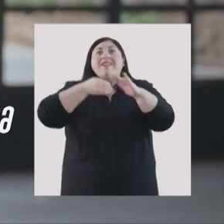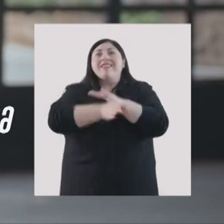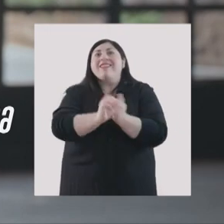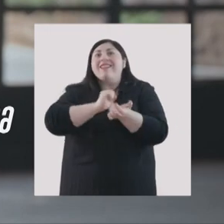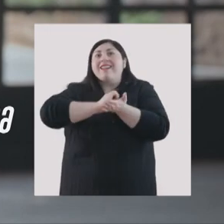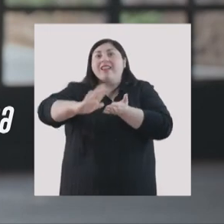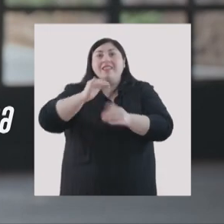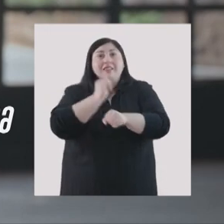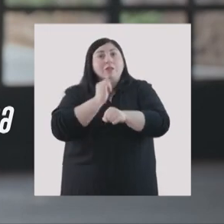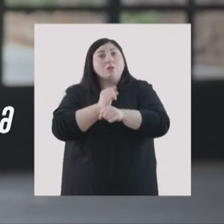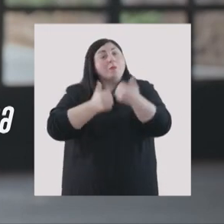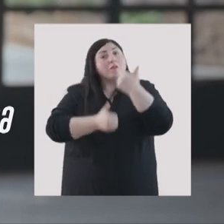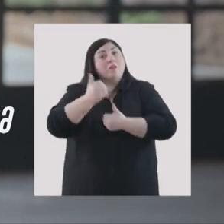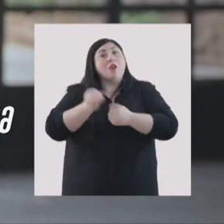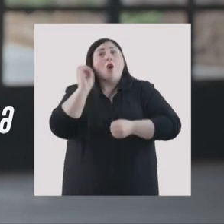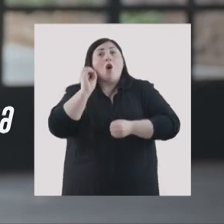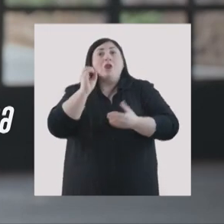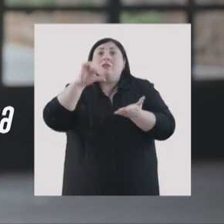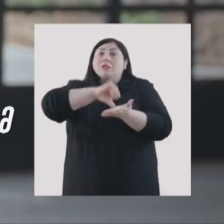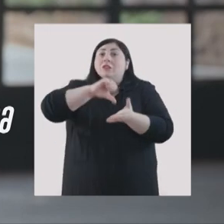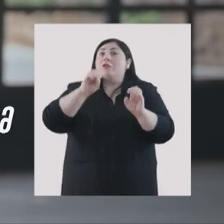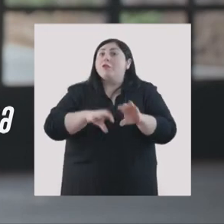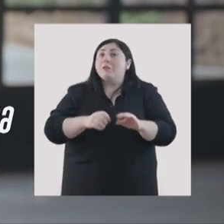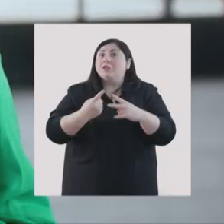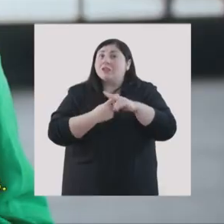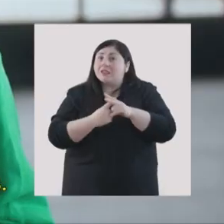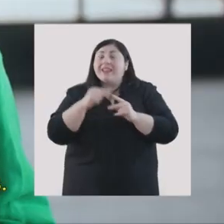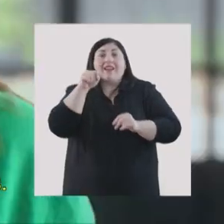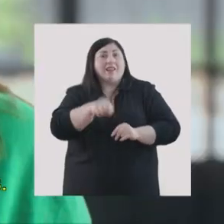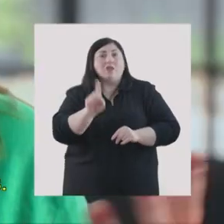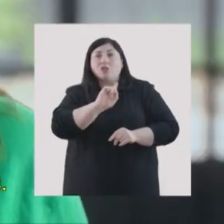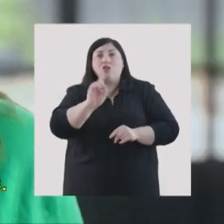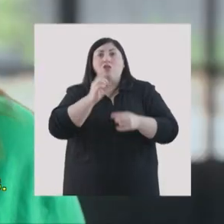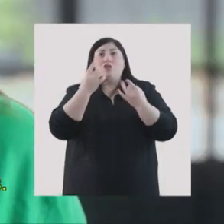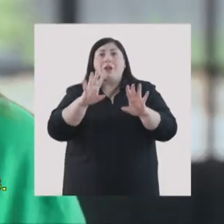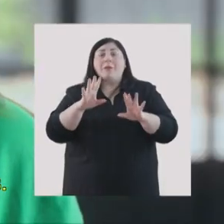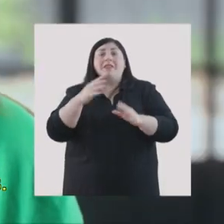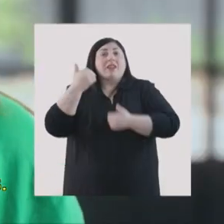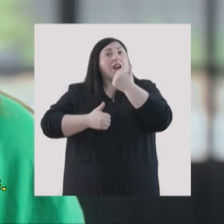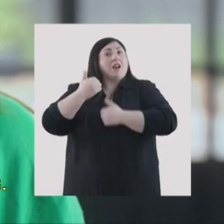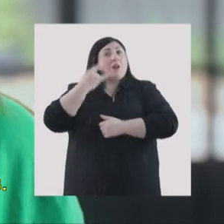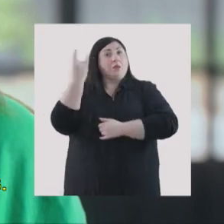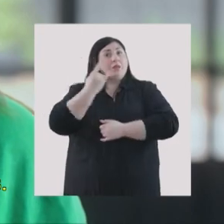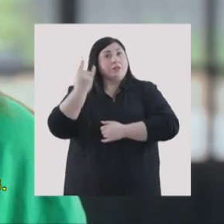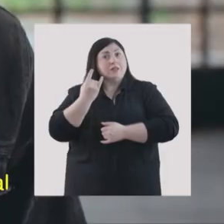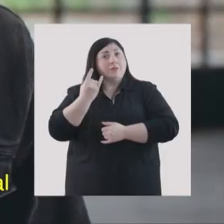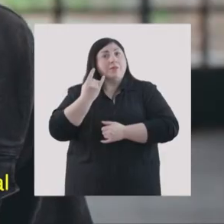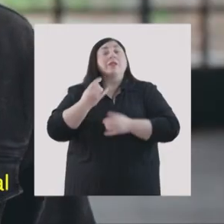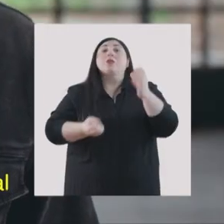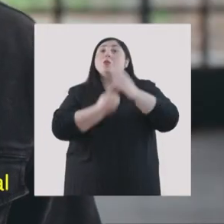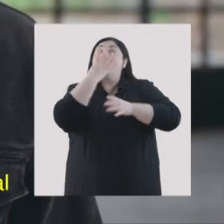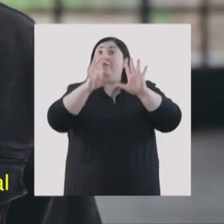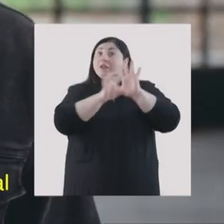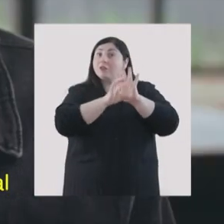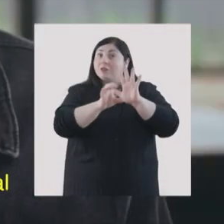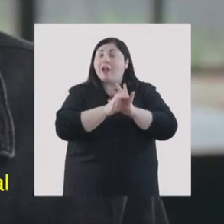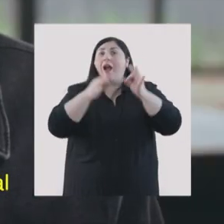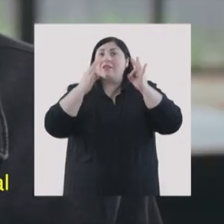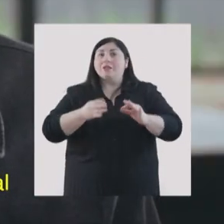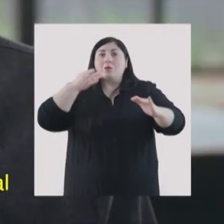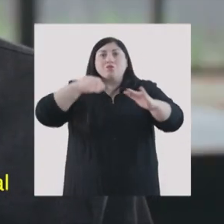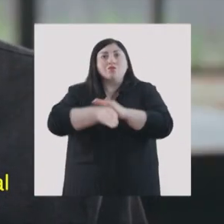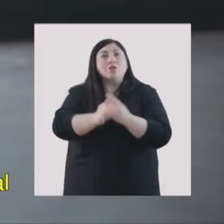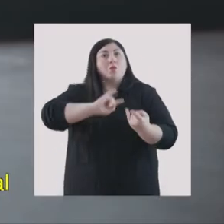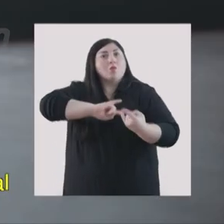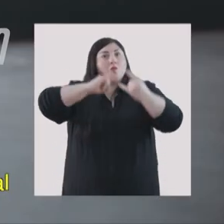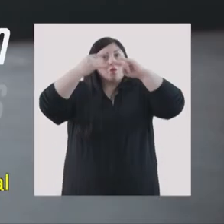ir gratis a un instituto profesional o a un centro de formación técnica. Esto ya no es solo para las carreras universitarias. La nueva Constitución